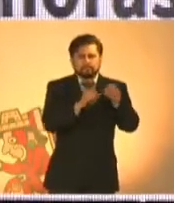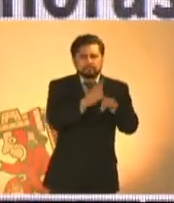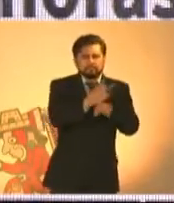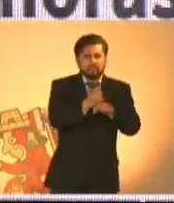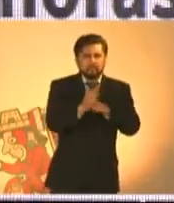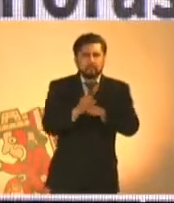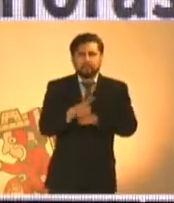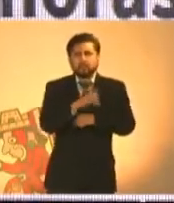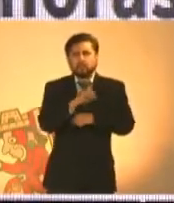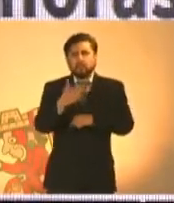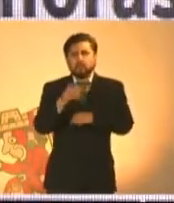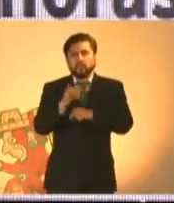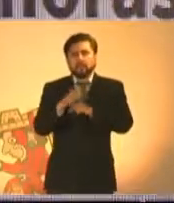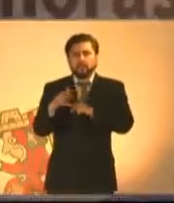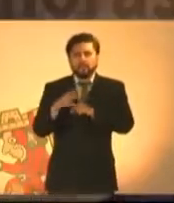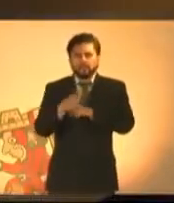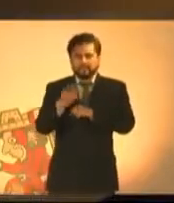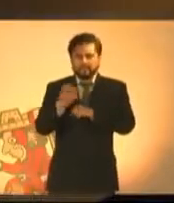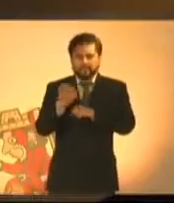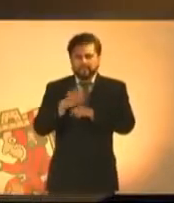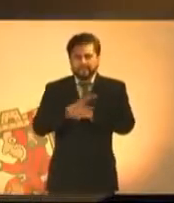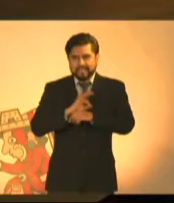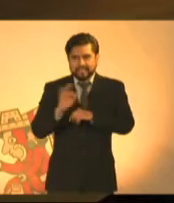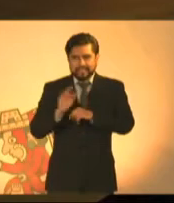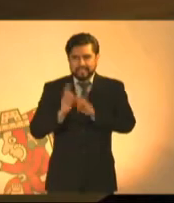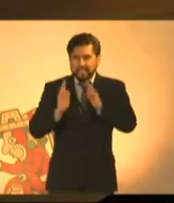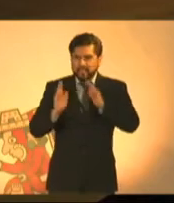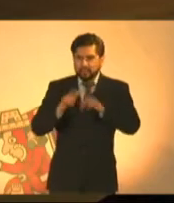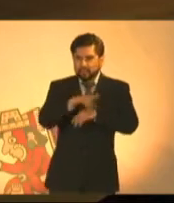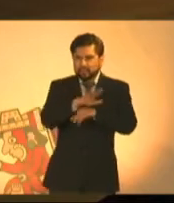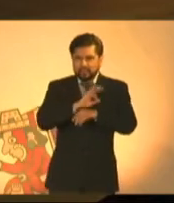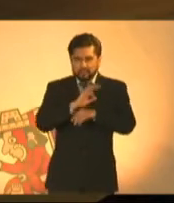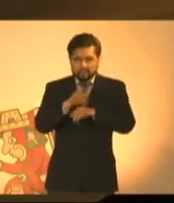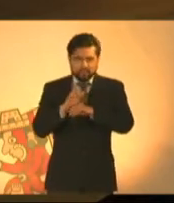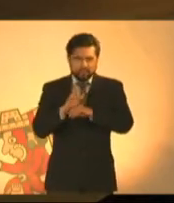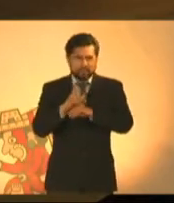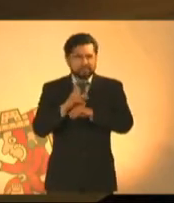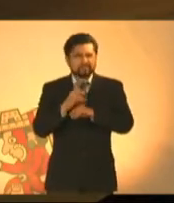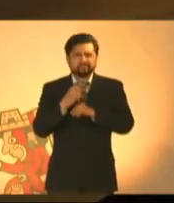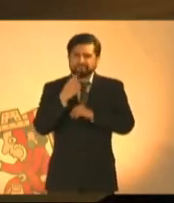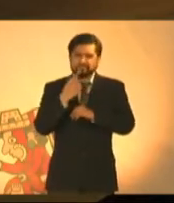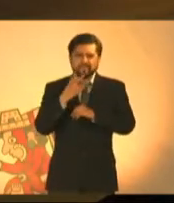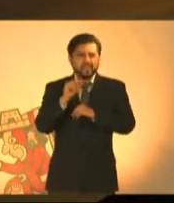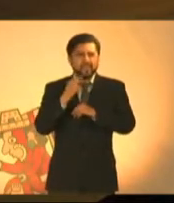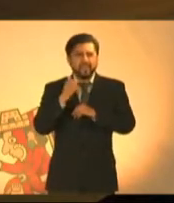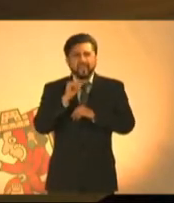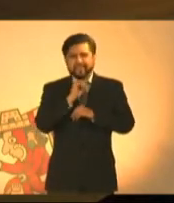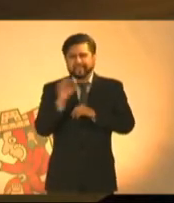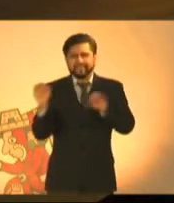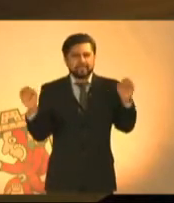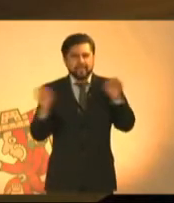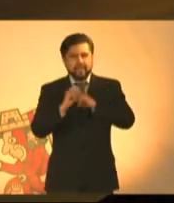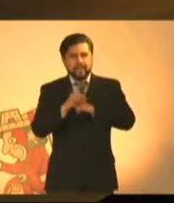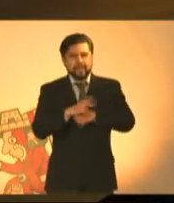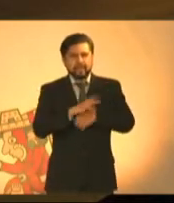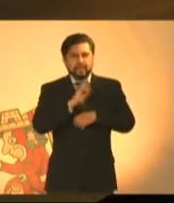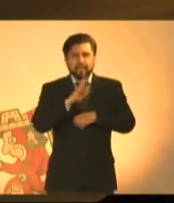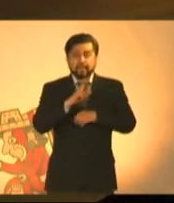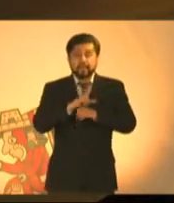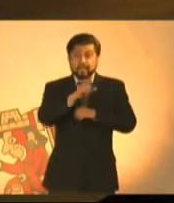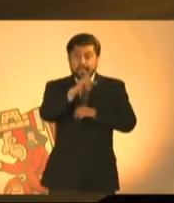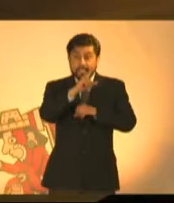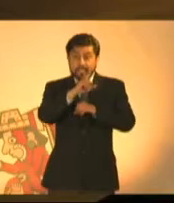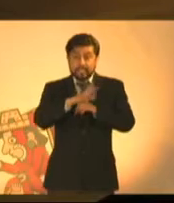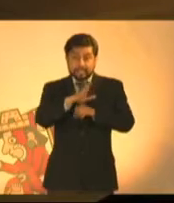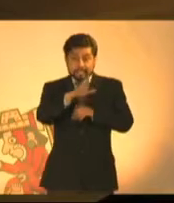y les dejamos les dejamos no no les quedan no les dejamos nada entonces si es de al